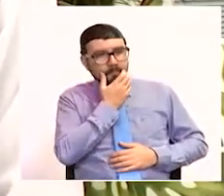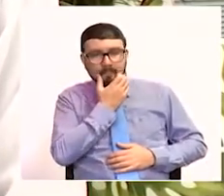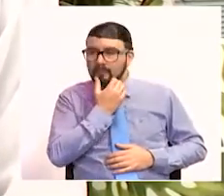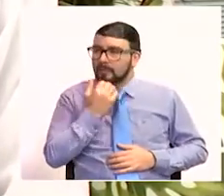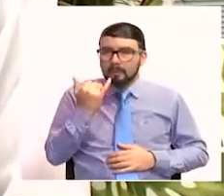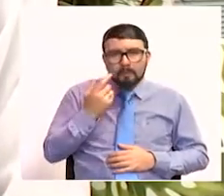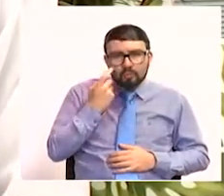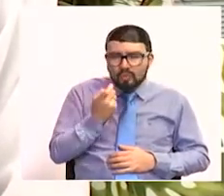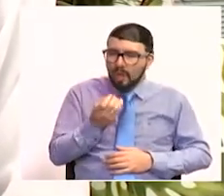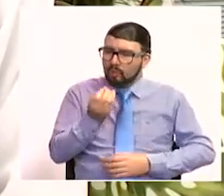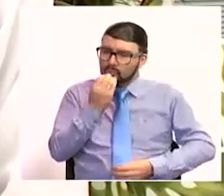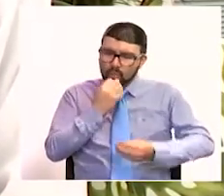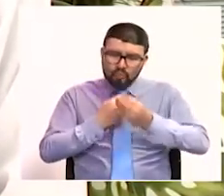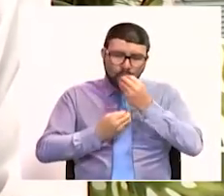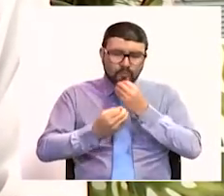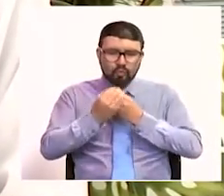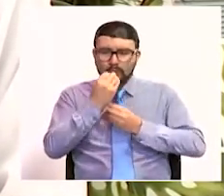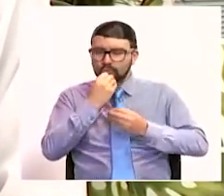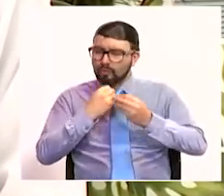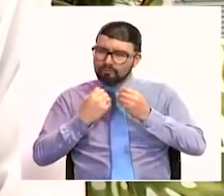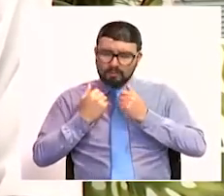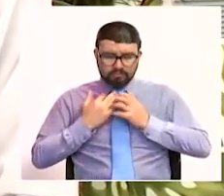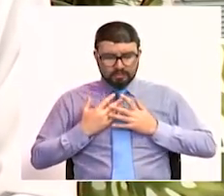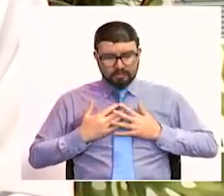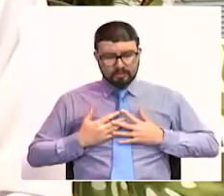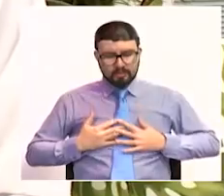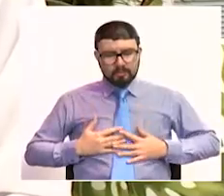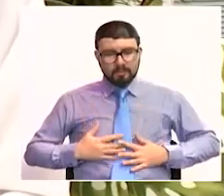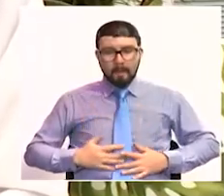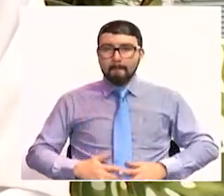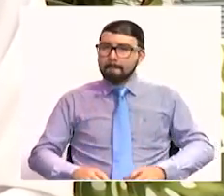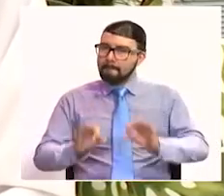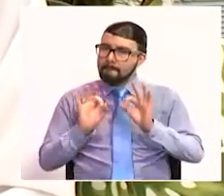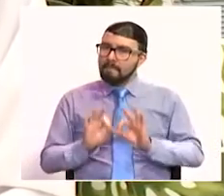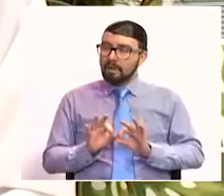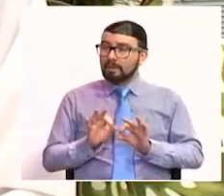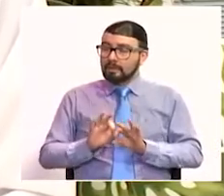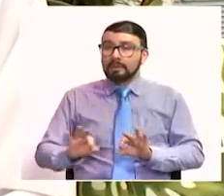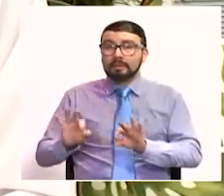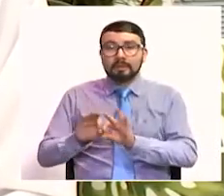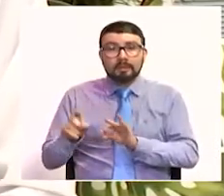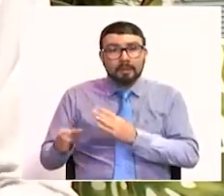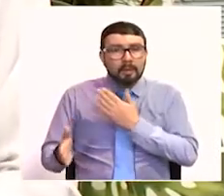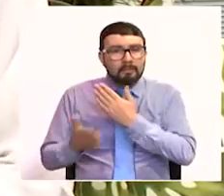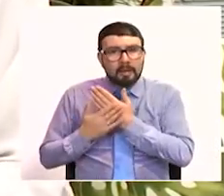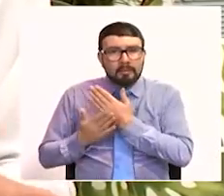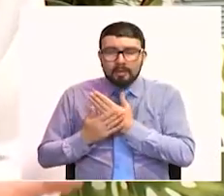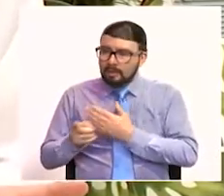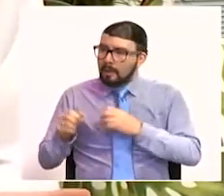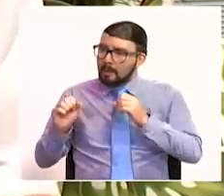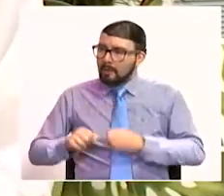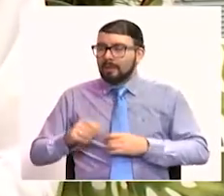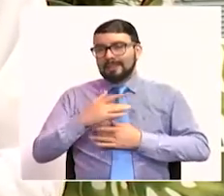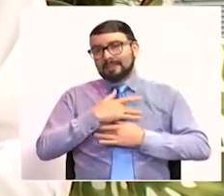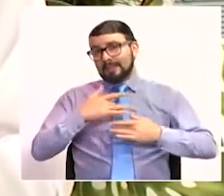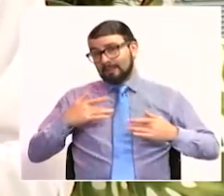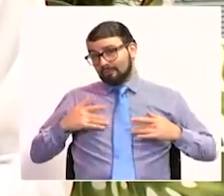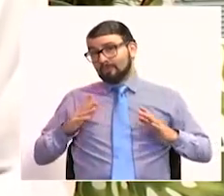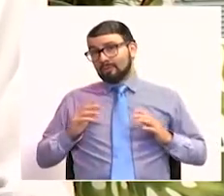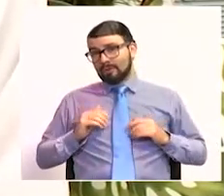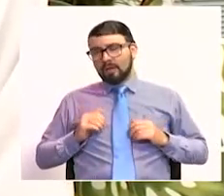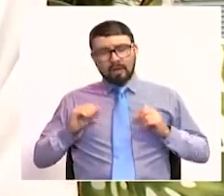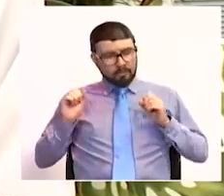digestión adecuada, porque esto es lo que nos va a permitir realmente tener un estado de salud, digamos que